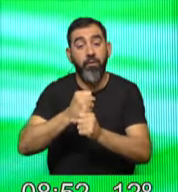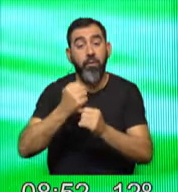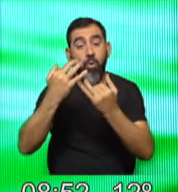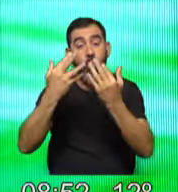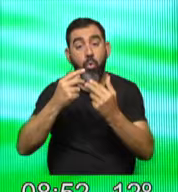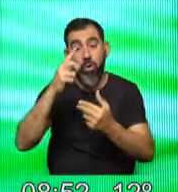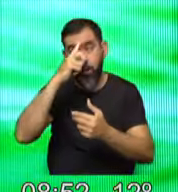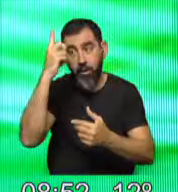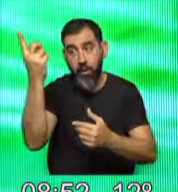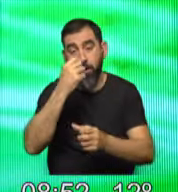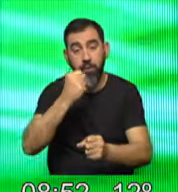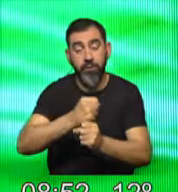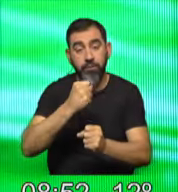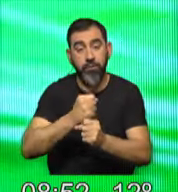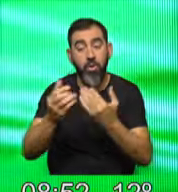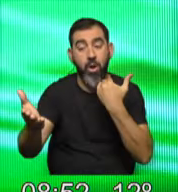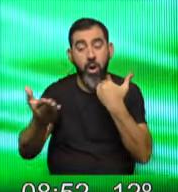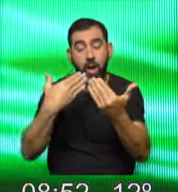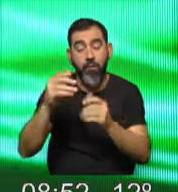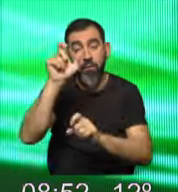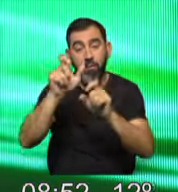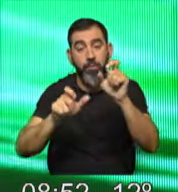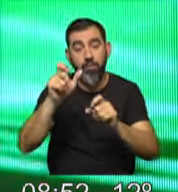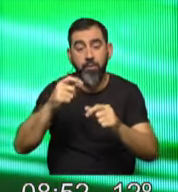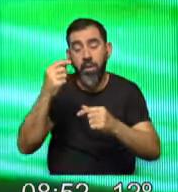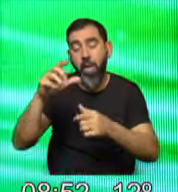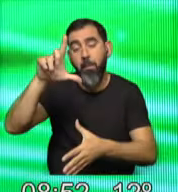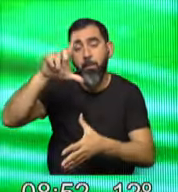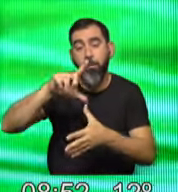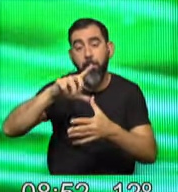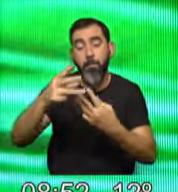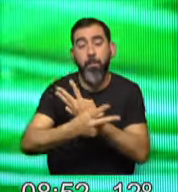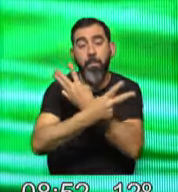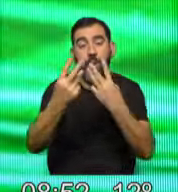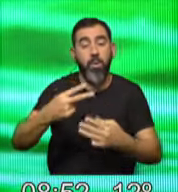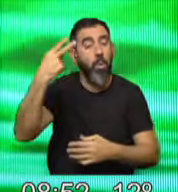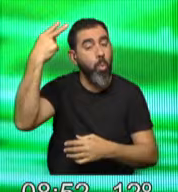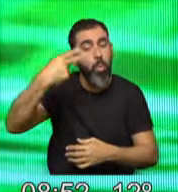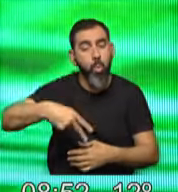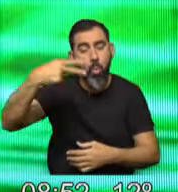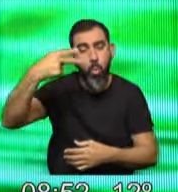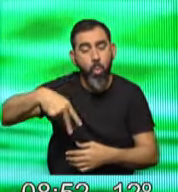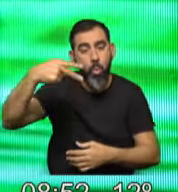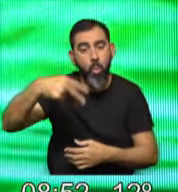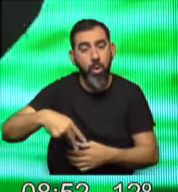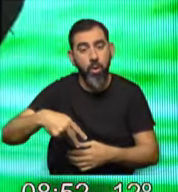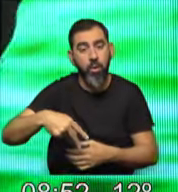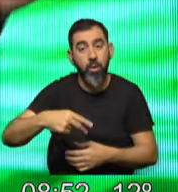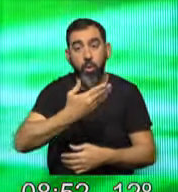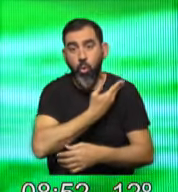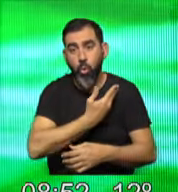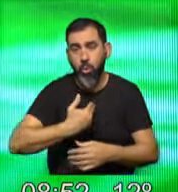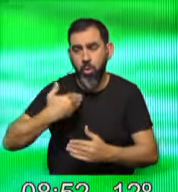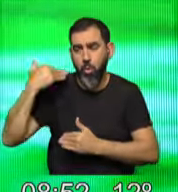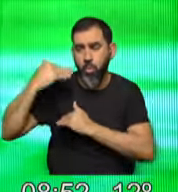Internacional del trabajo me me tocó conversar con gente de las centrales de toda América Latina En ningún lugar del continente bajo gobiernos